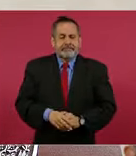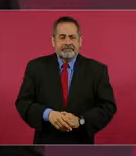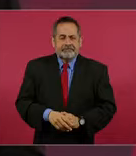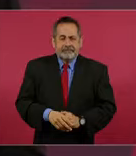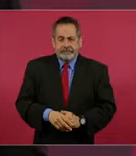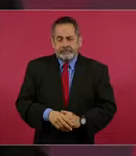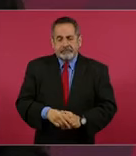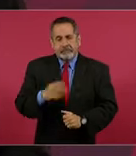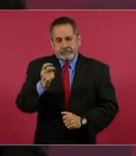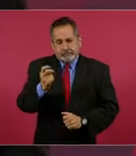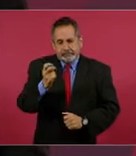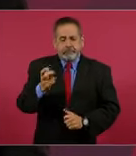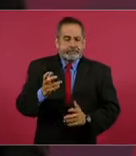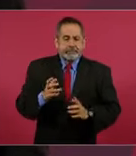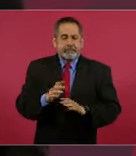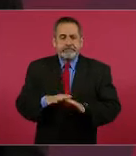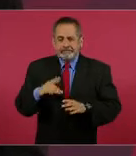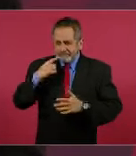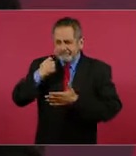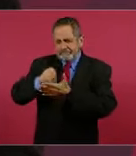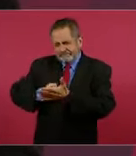Pues por eso es que lucho